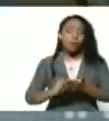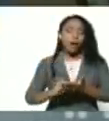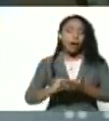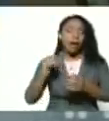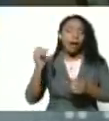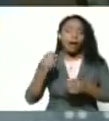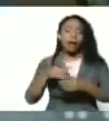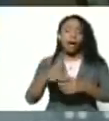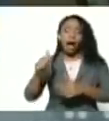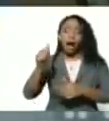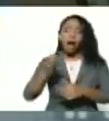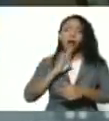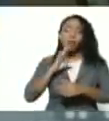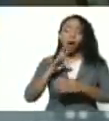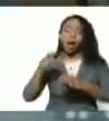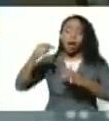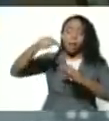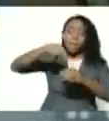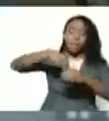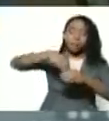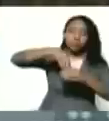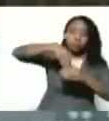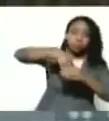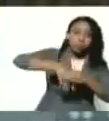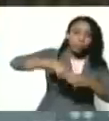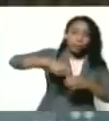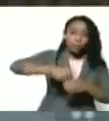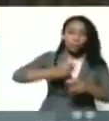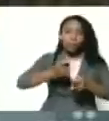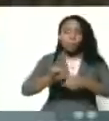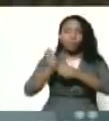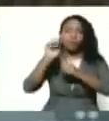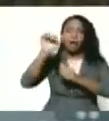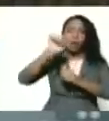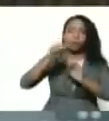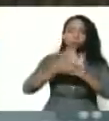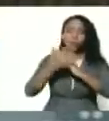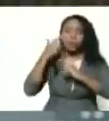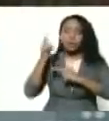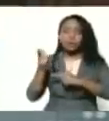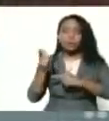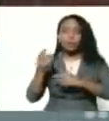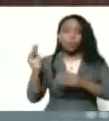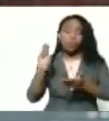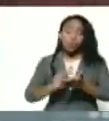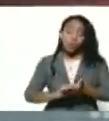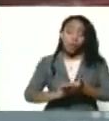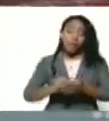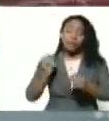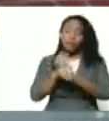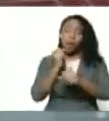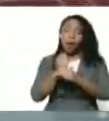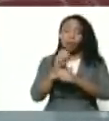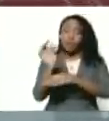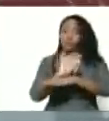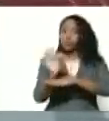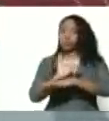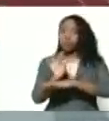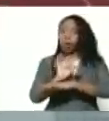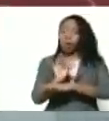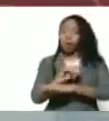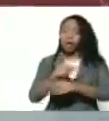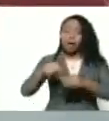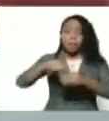que hay 400 familias que necesitan de poner operativo el pozo, porque el agua aquí tiene